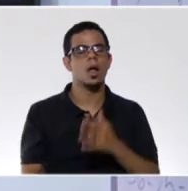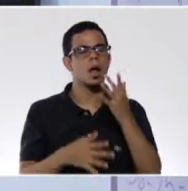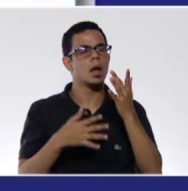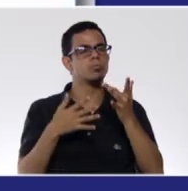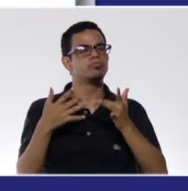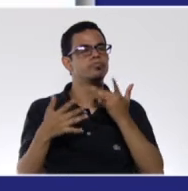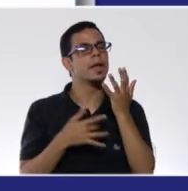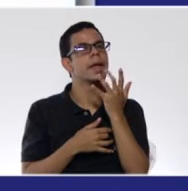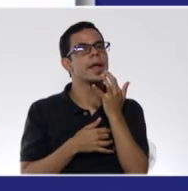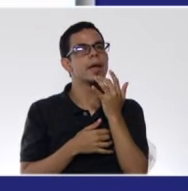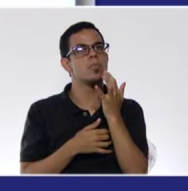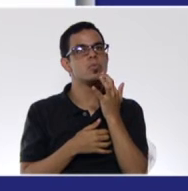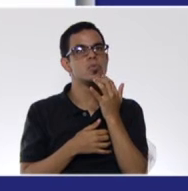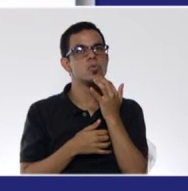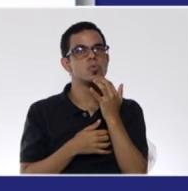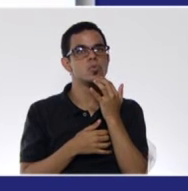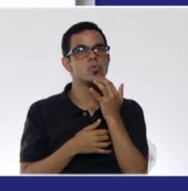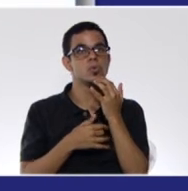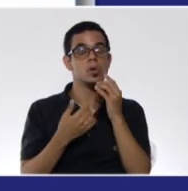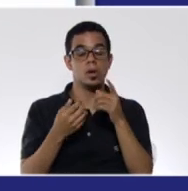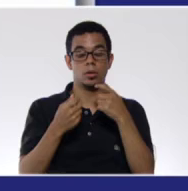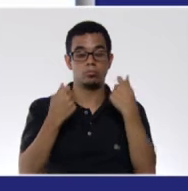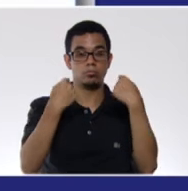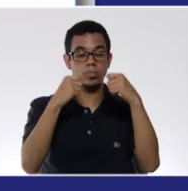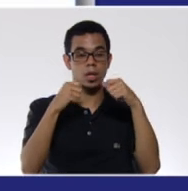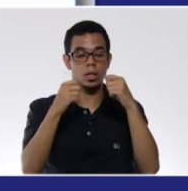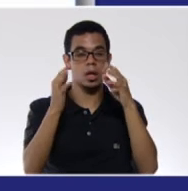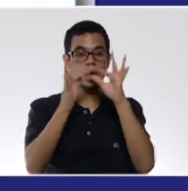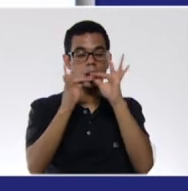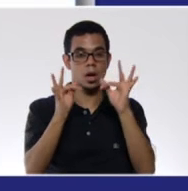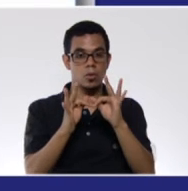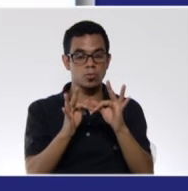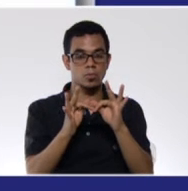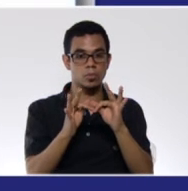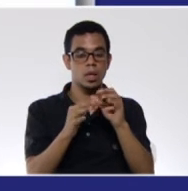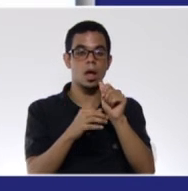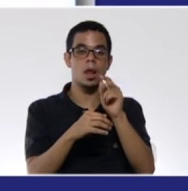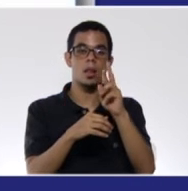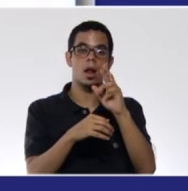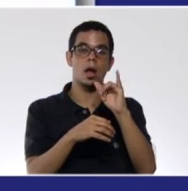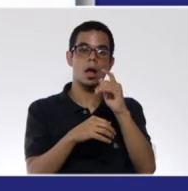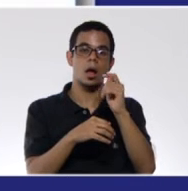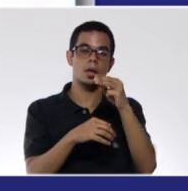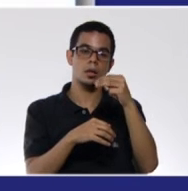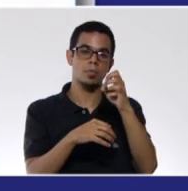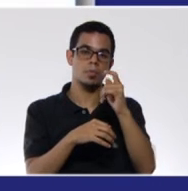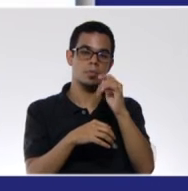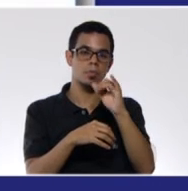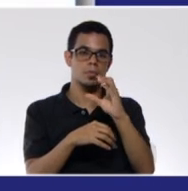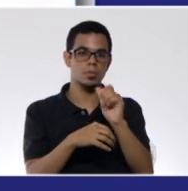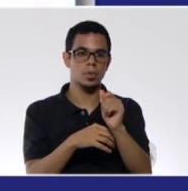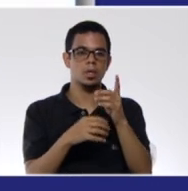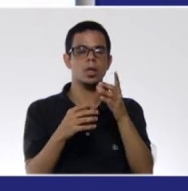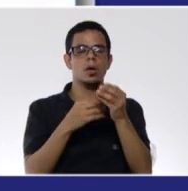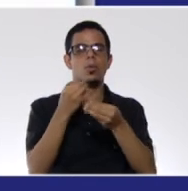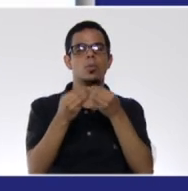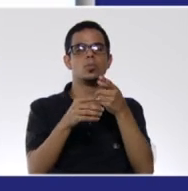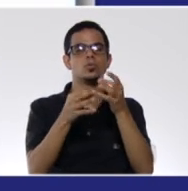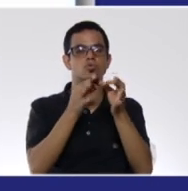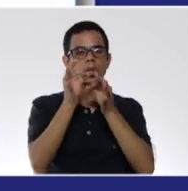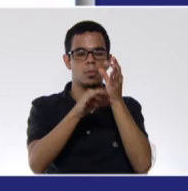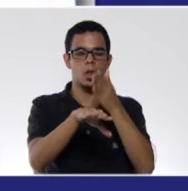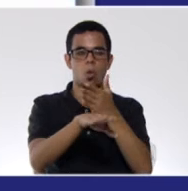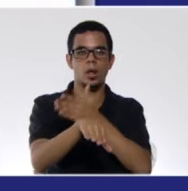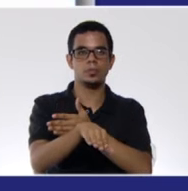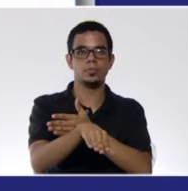Ejercicio. Emplear la fórmula de progresión aritmética para calcular la razón en la sucesión anterior. Bueno,